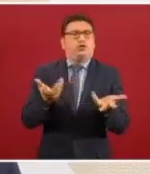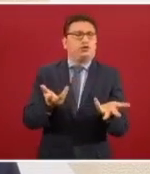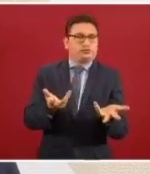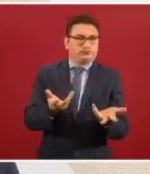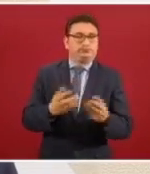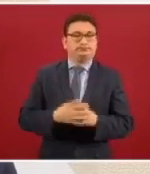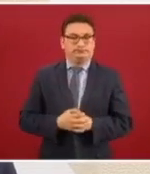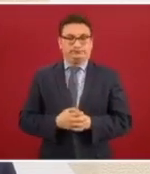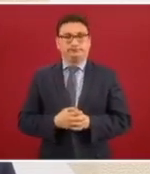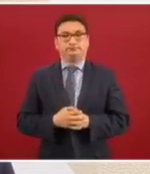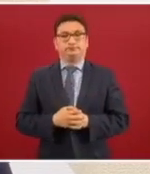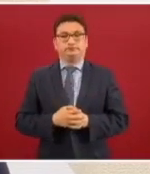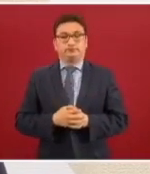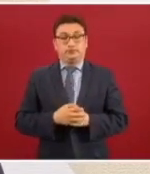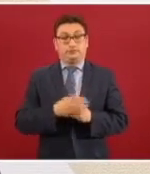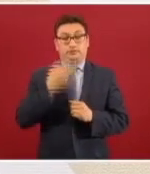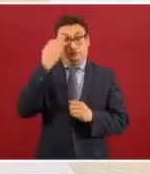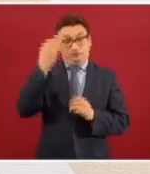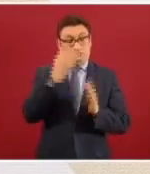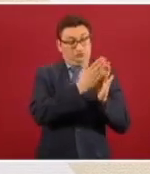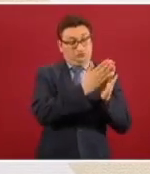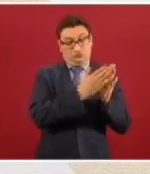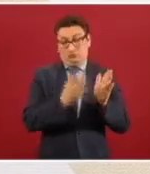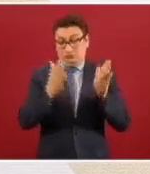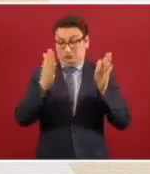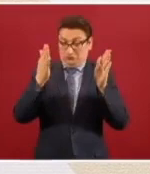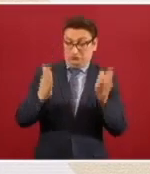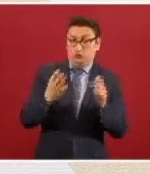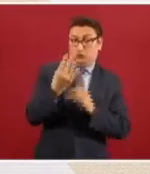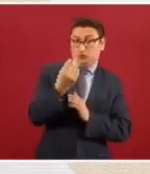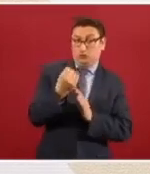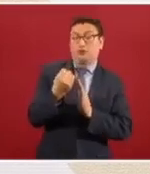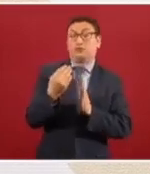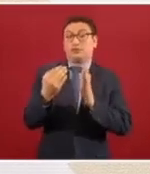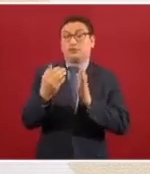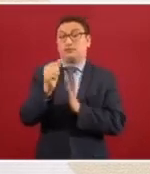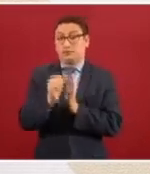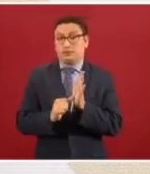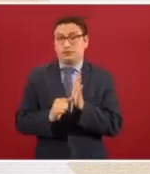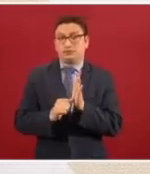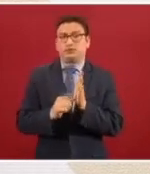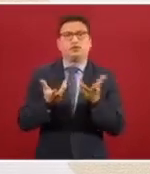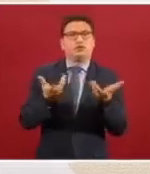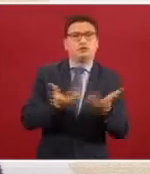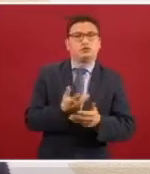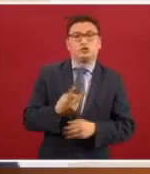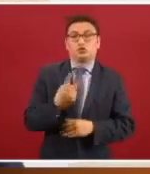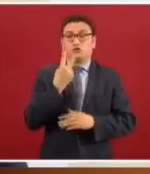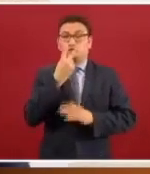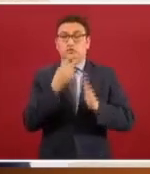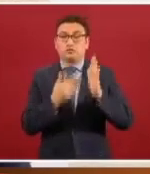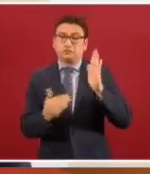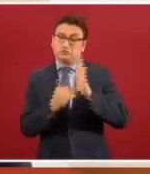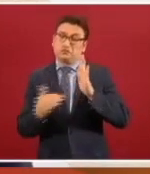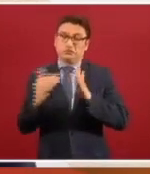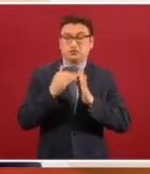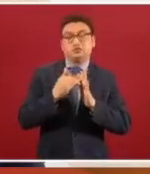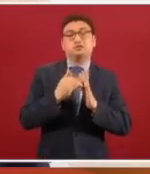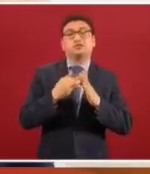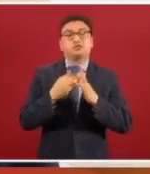en 9 meses 2 millones de nuevos empleos.